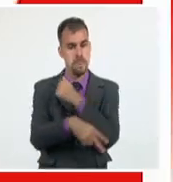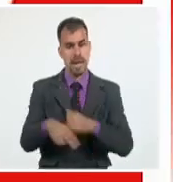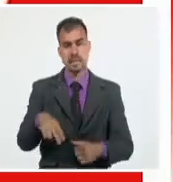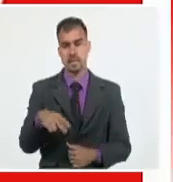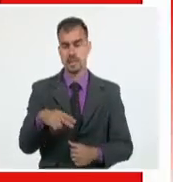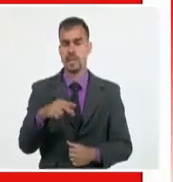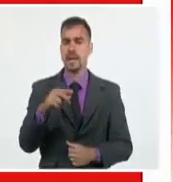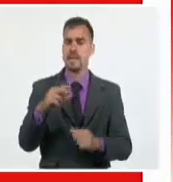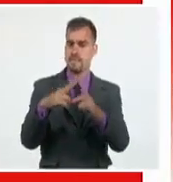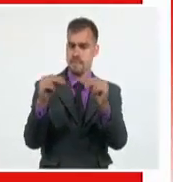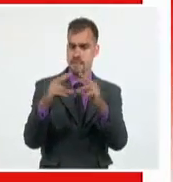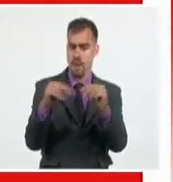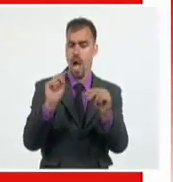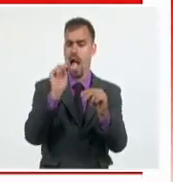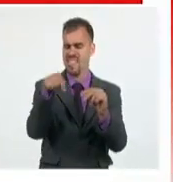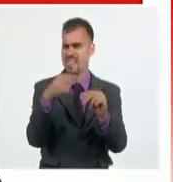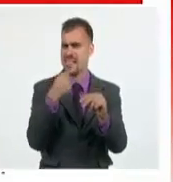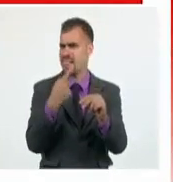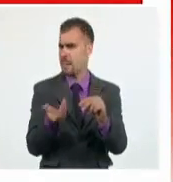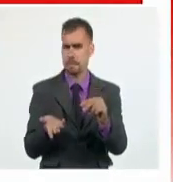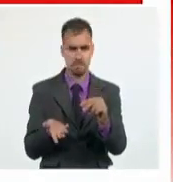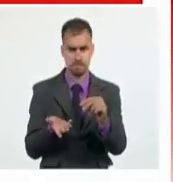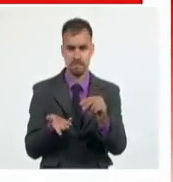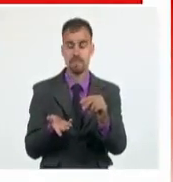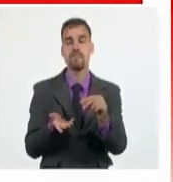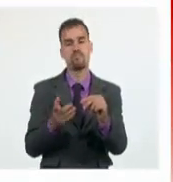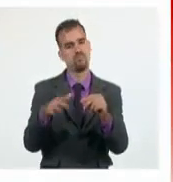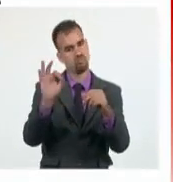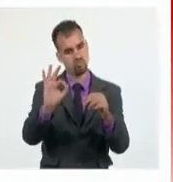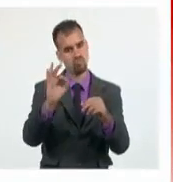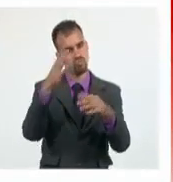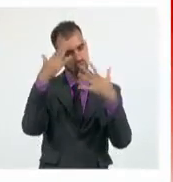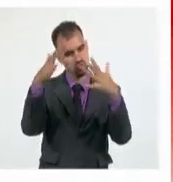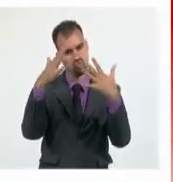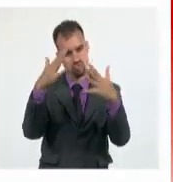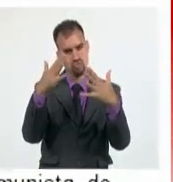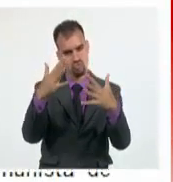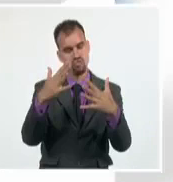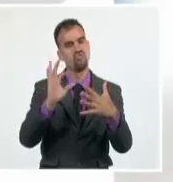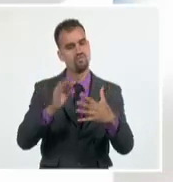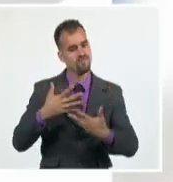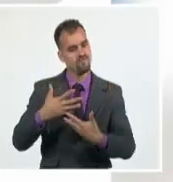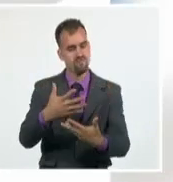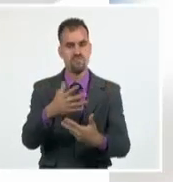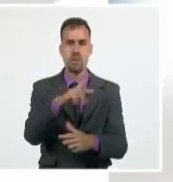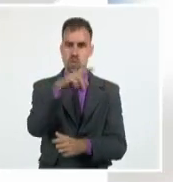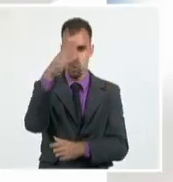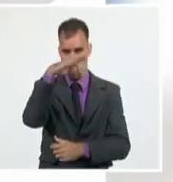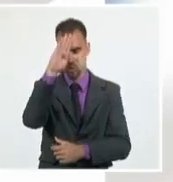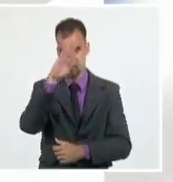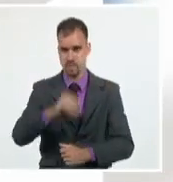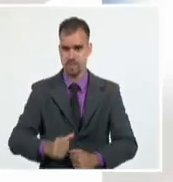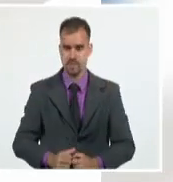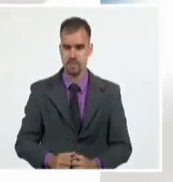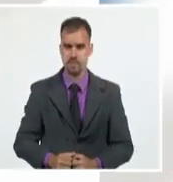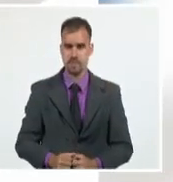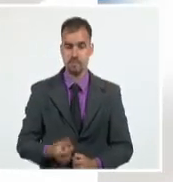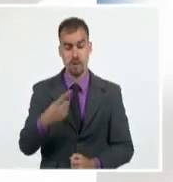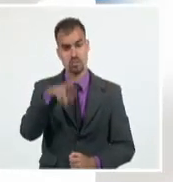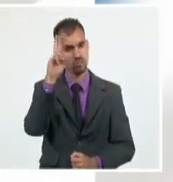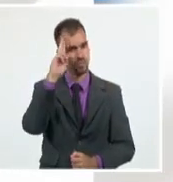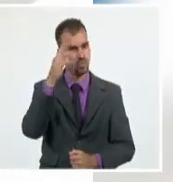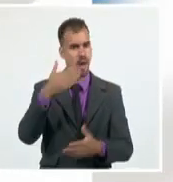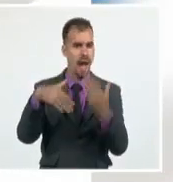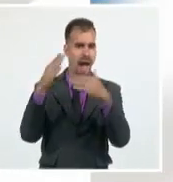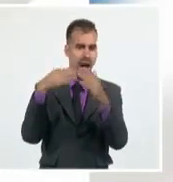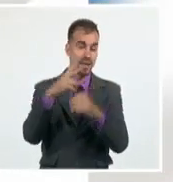a través de un comunicado dedicó un mensaje de profunda admiración a la gloriosa Revolución Cubana. El texto recuerda a su líder histórico,